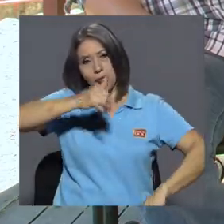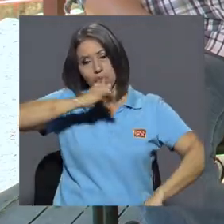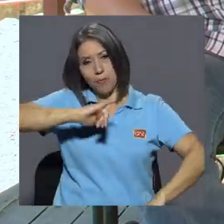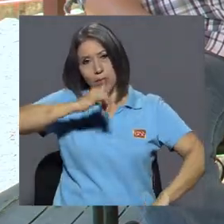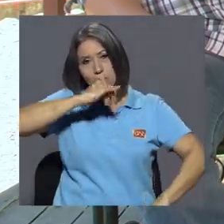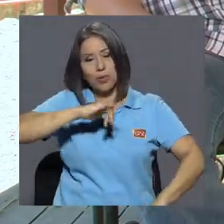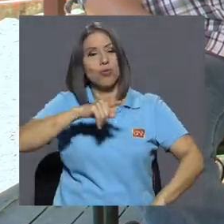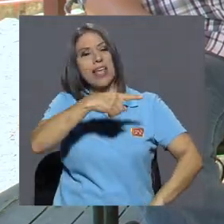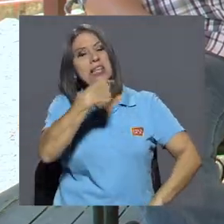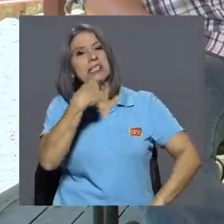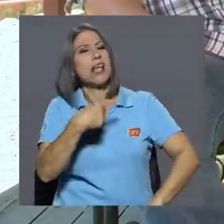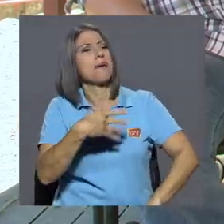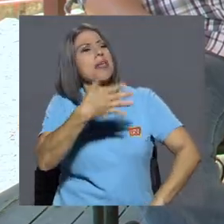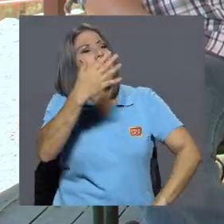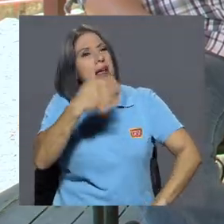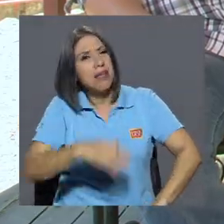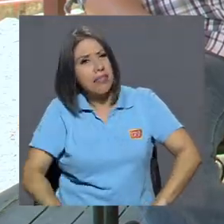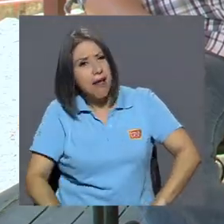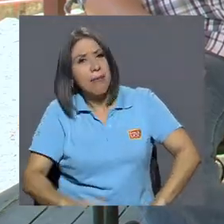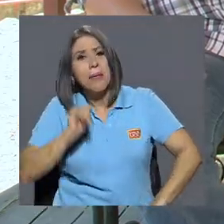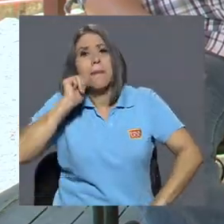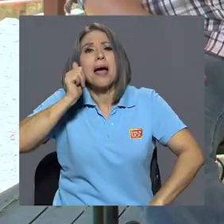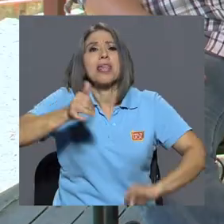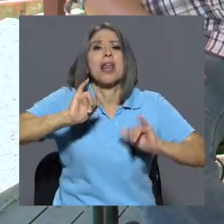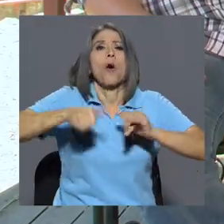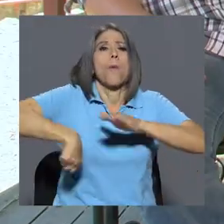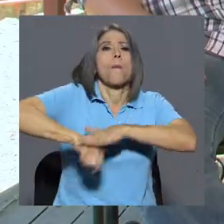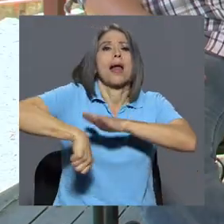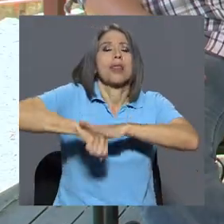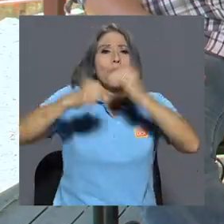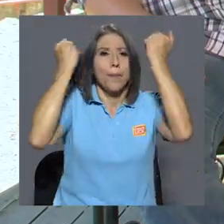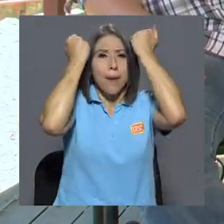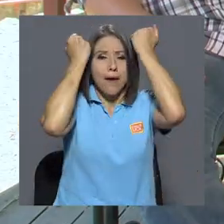Mirá, dice, qué tirada. Mañana tenemos un partido en Pava.